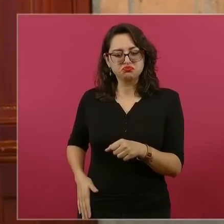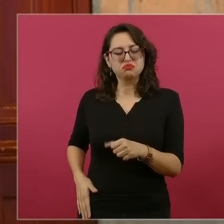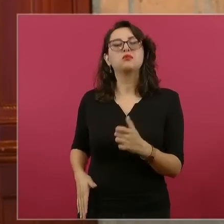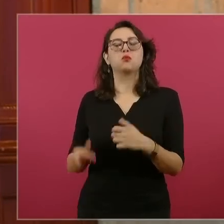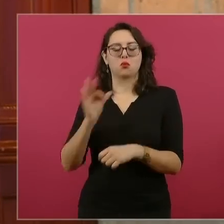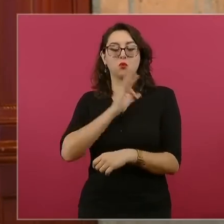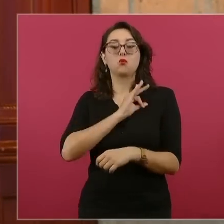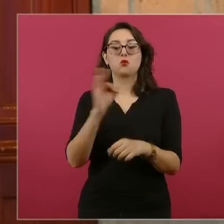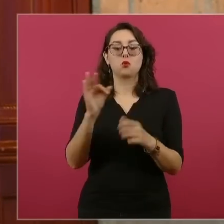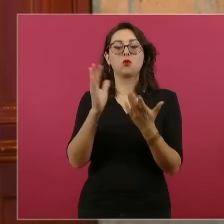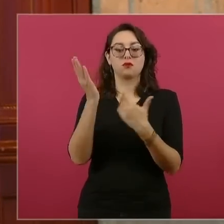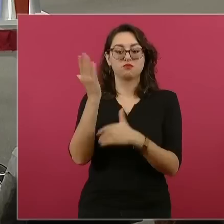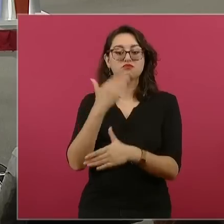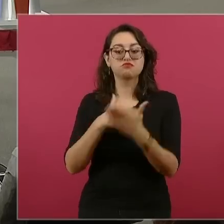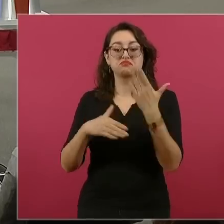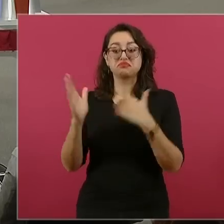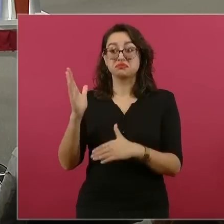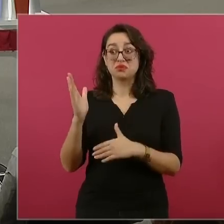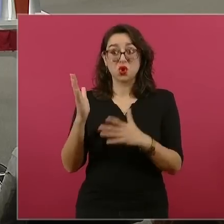Unos cuantos millonarios